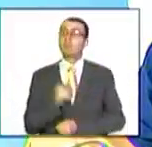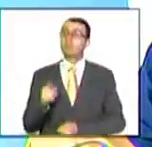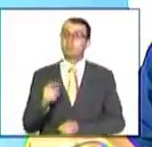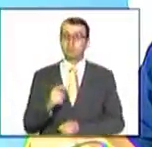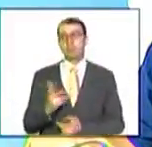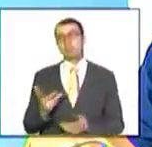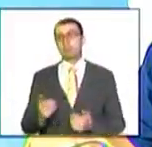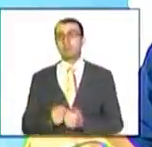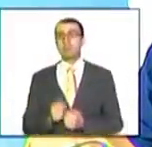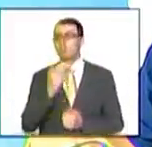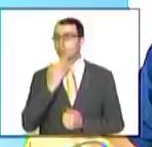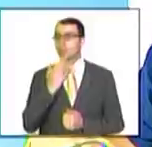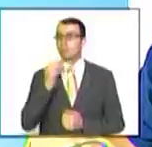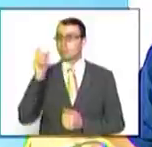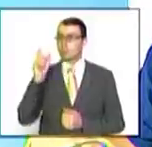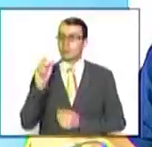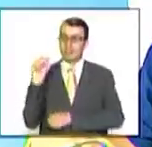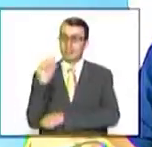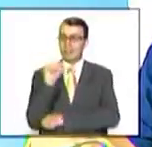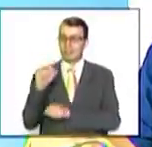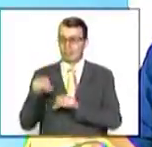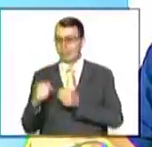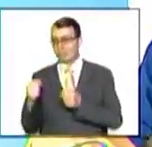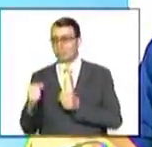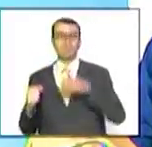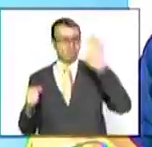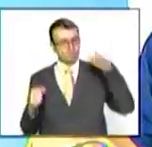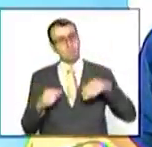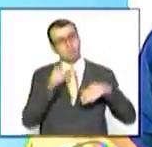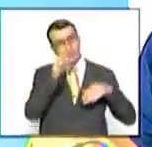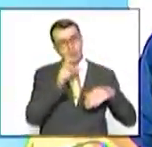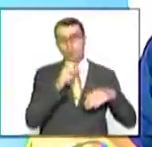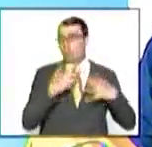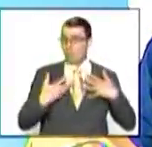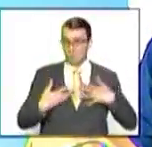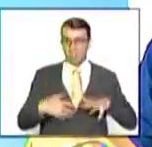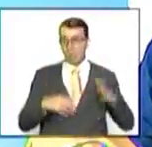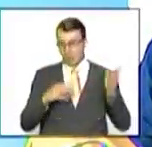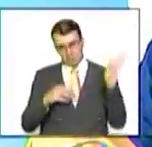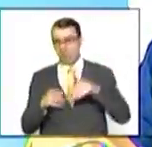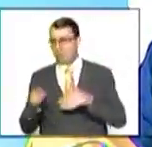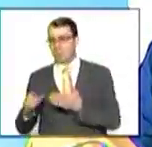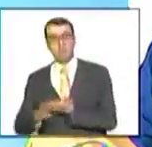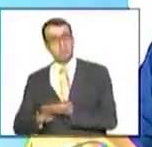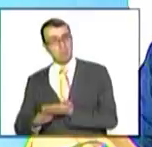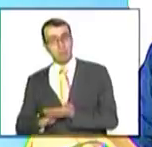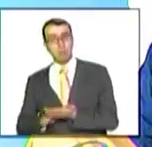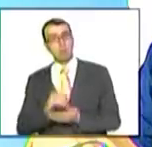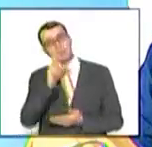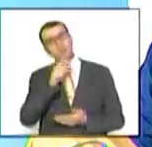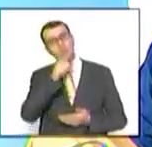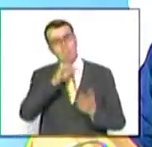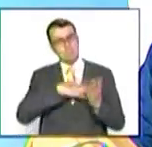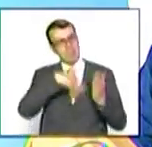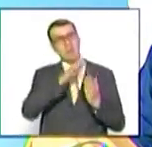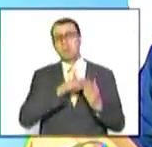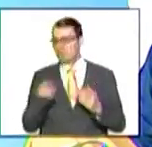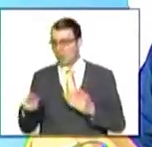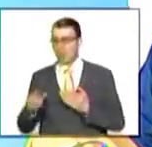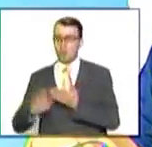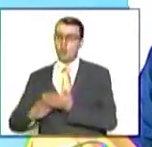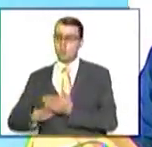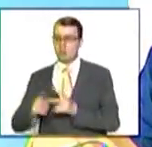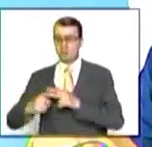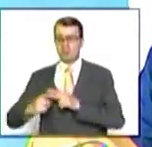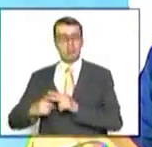carro, pues lo lleva donde el mecánico. Yo no puedo pretender que me lo arregle el pintor o el carpintero. Yo